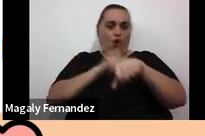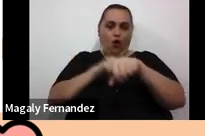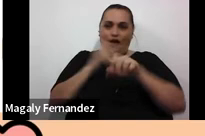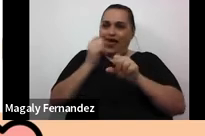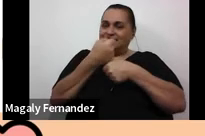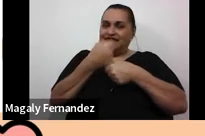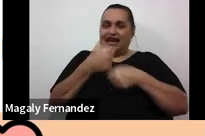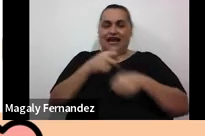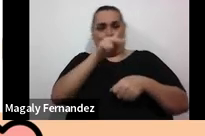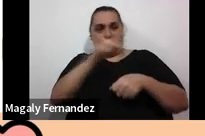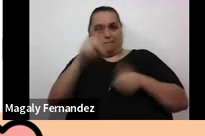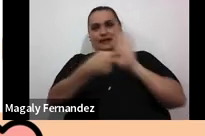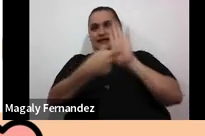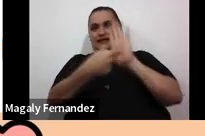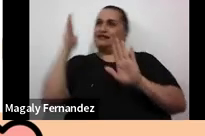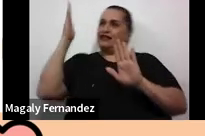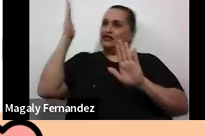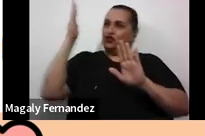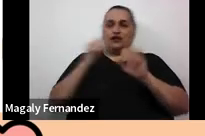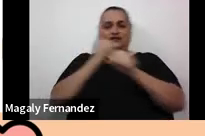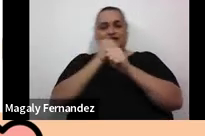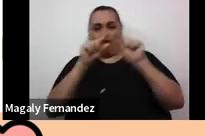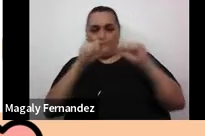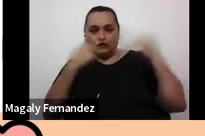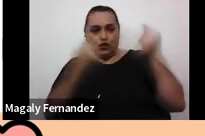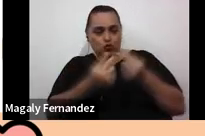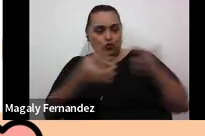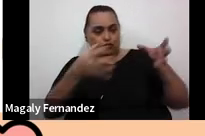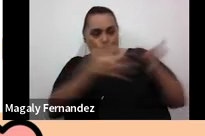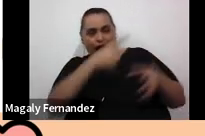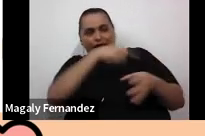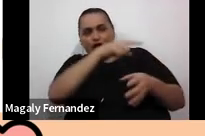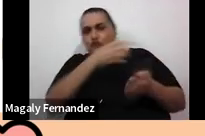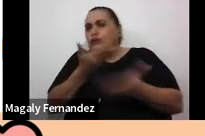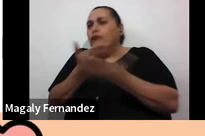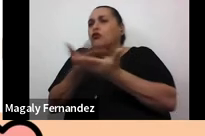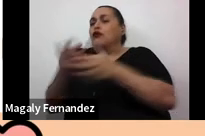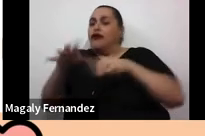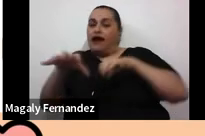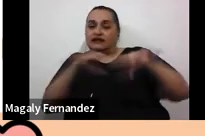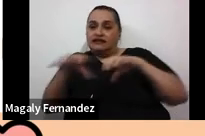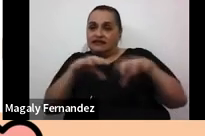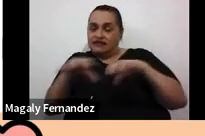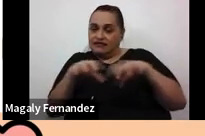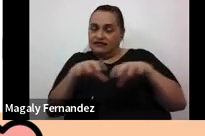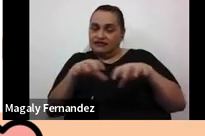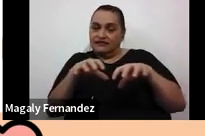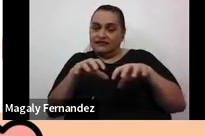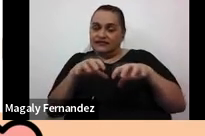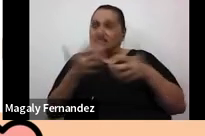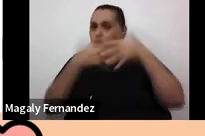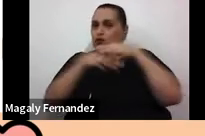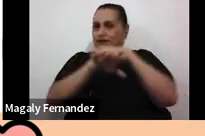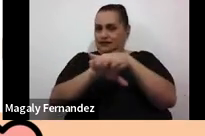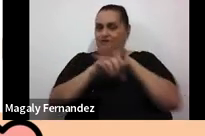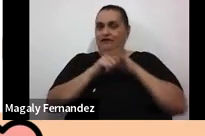presentaciones sus trabajos grupales etcétera que ellos puedan proponer actividades que sean inclusivas